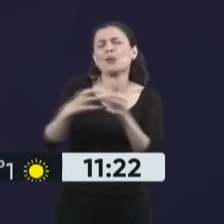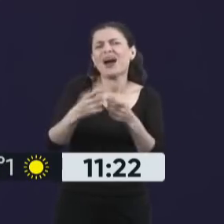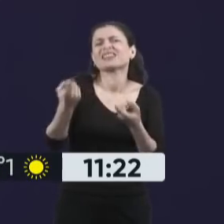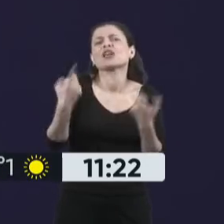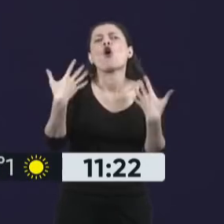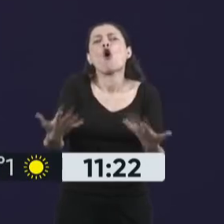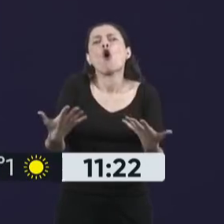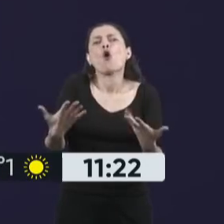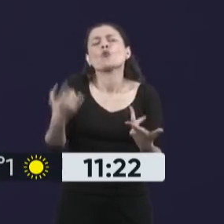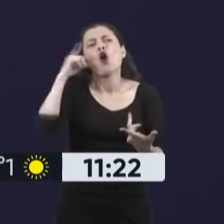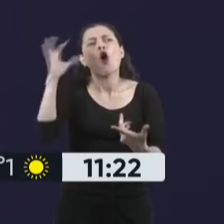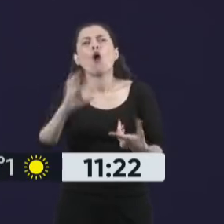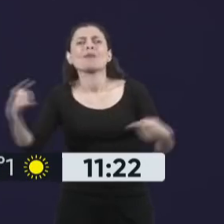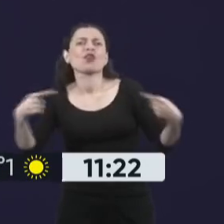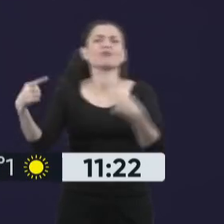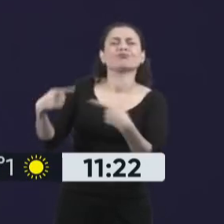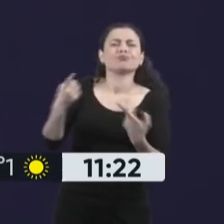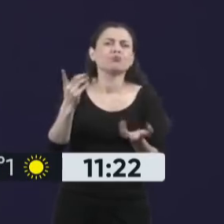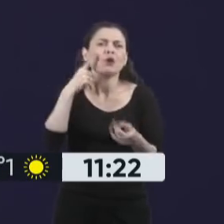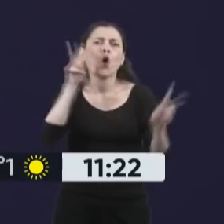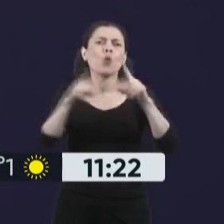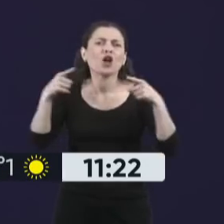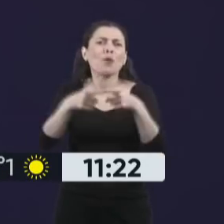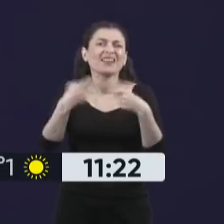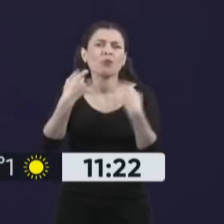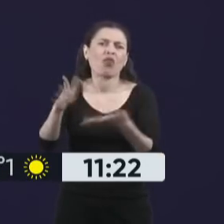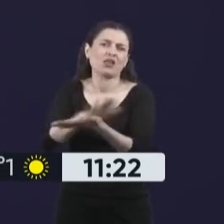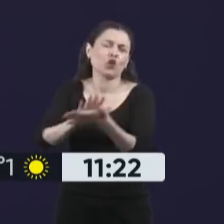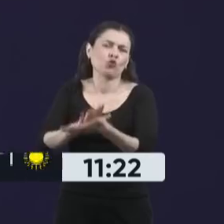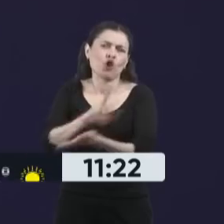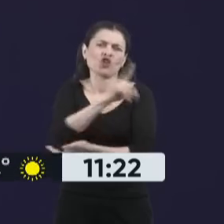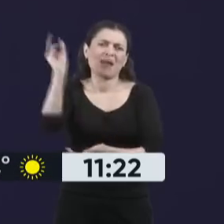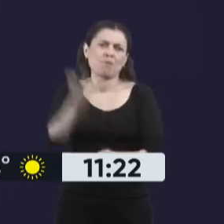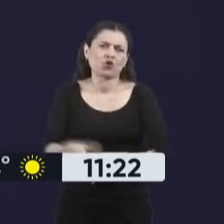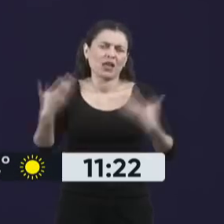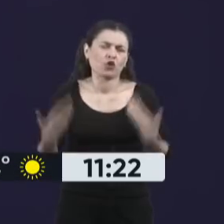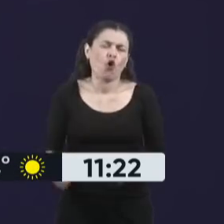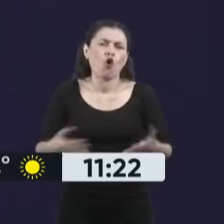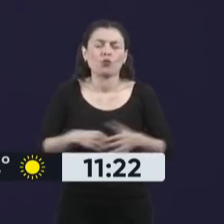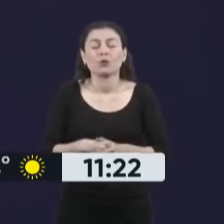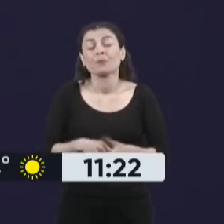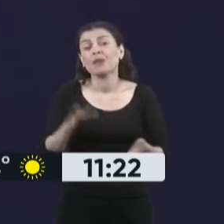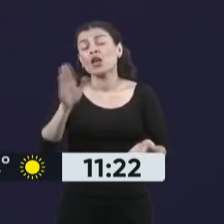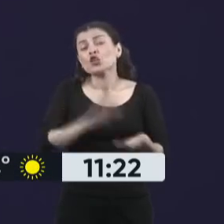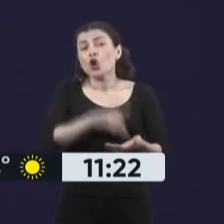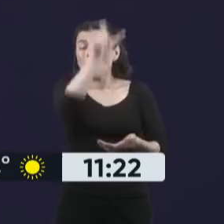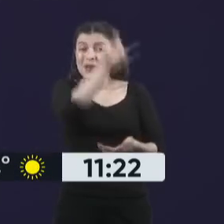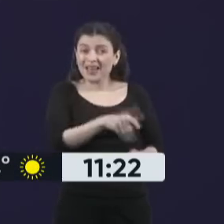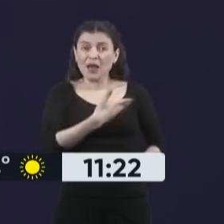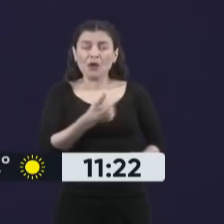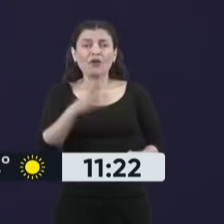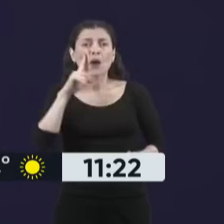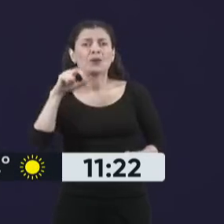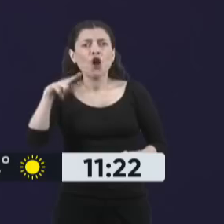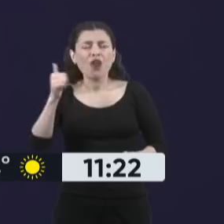intercambio de ideas para llegar a una solución lo más rápido posible. Con respecto a a Fabiola